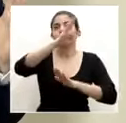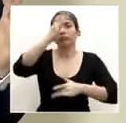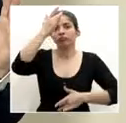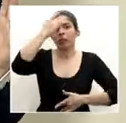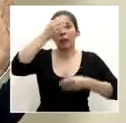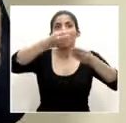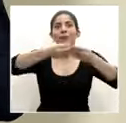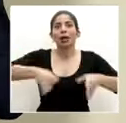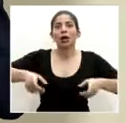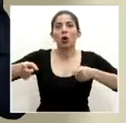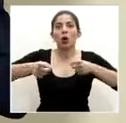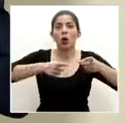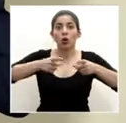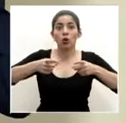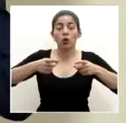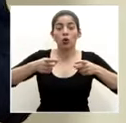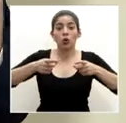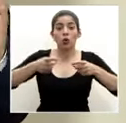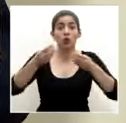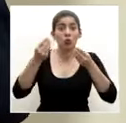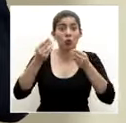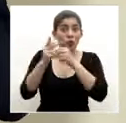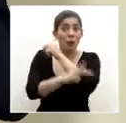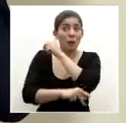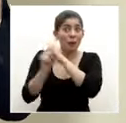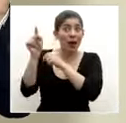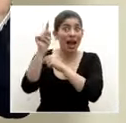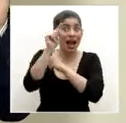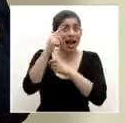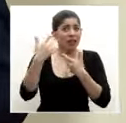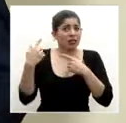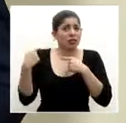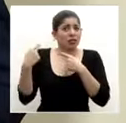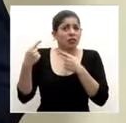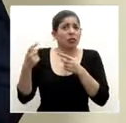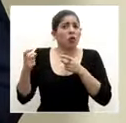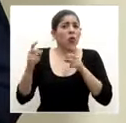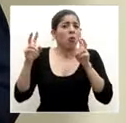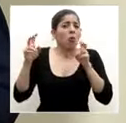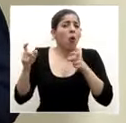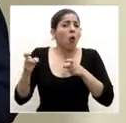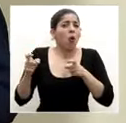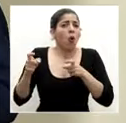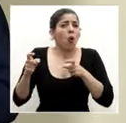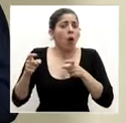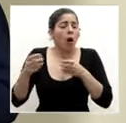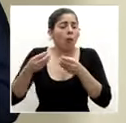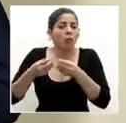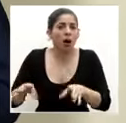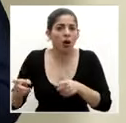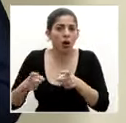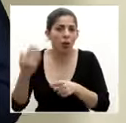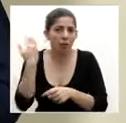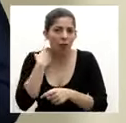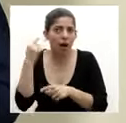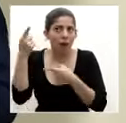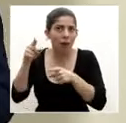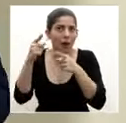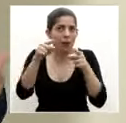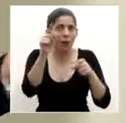nos salga de las manos, que ha salido de las manos de muchos países que tenían las cosas, entre comillas, bajo control. Y por